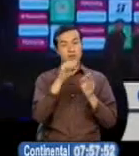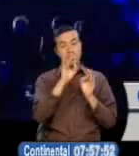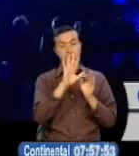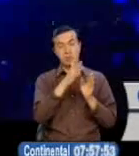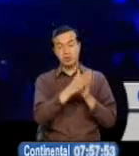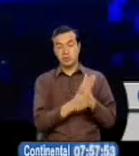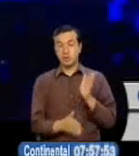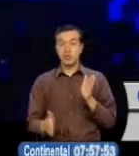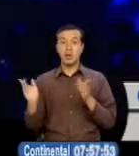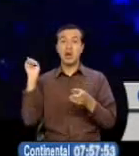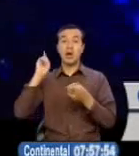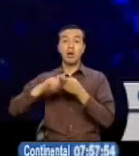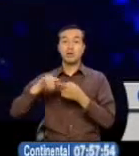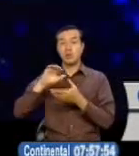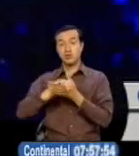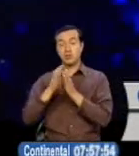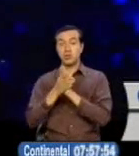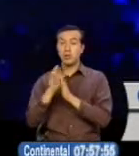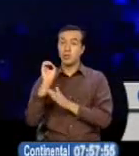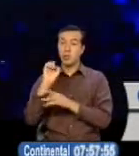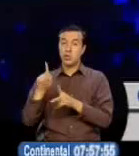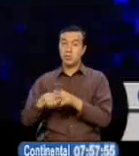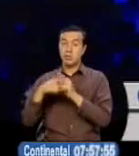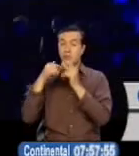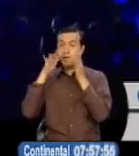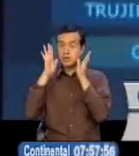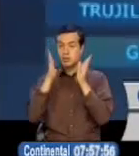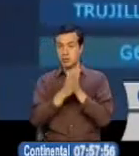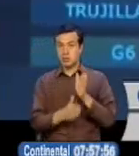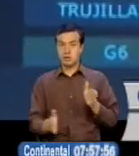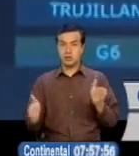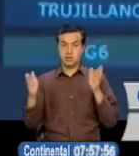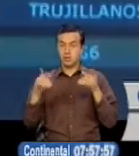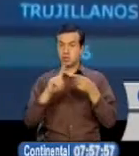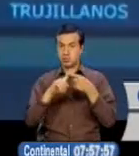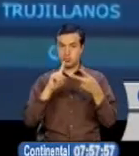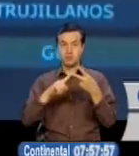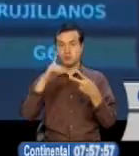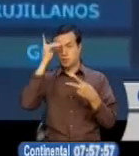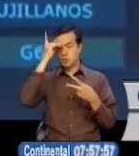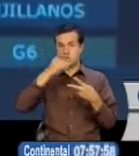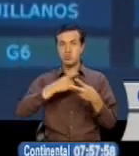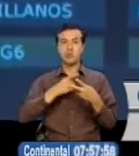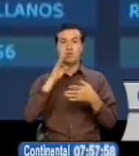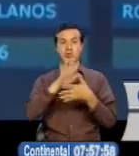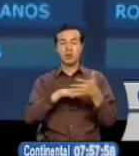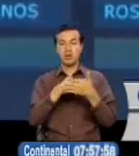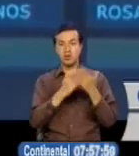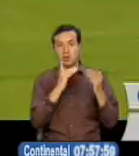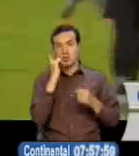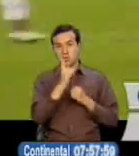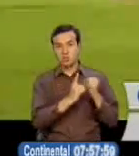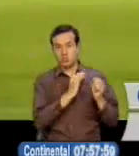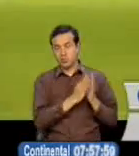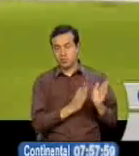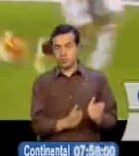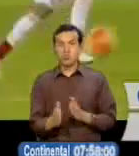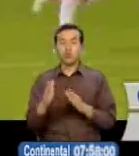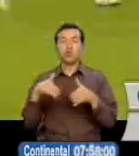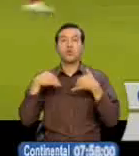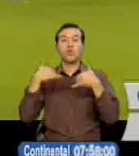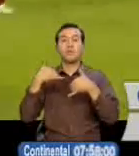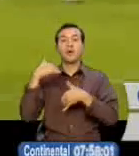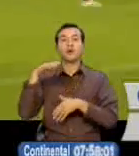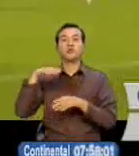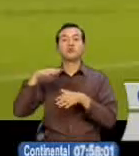febrero hasta finales de noviembre o principios de diciembre. Asimismo, se decidió adoptar un calendario anual para la Copa